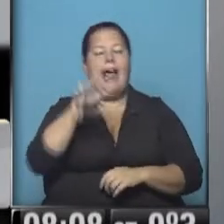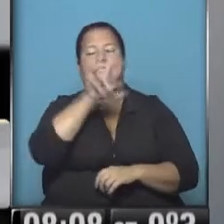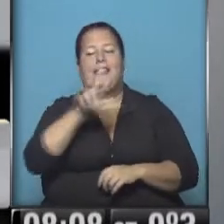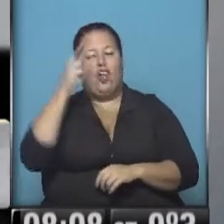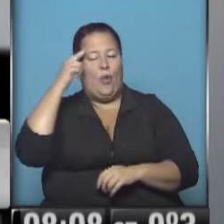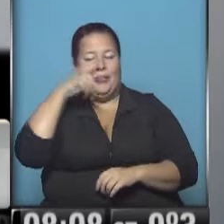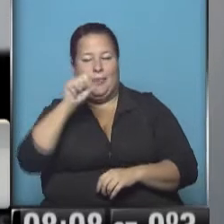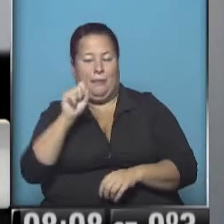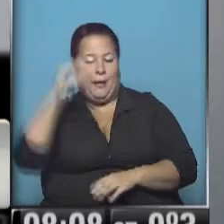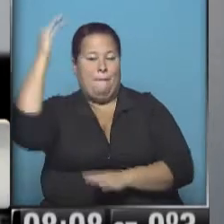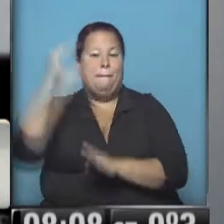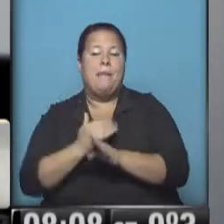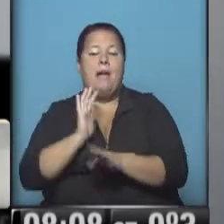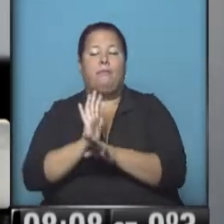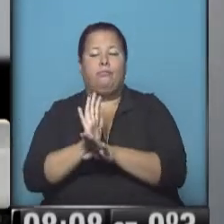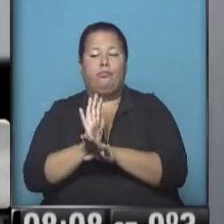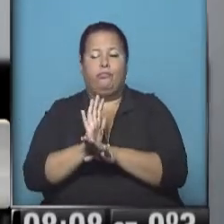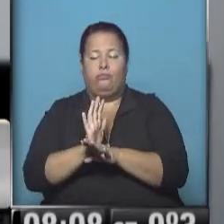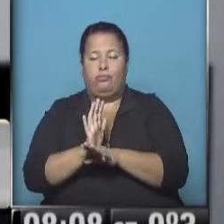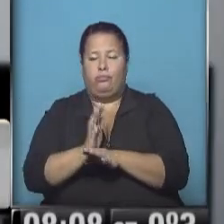397 pesos, la reducción sería del